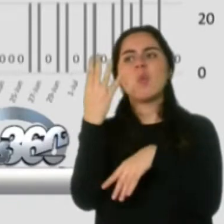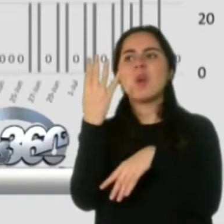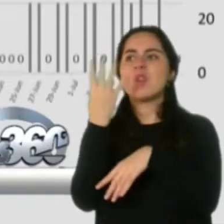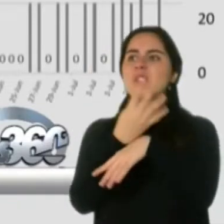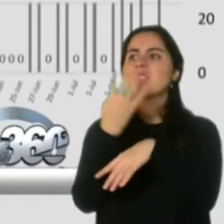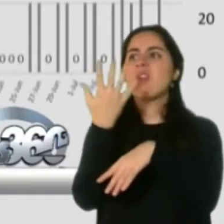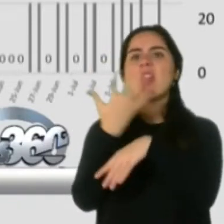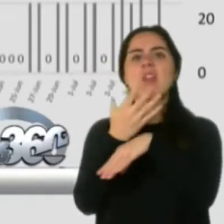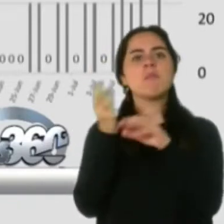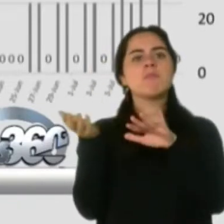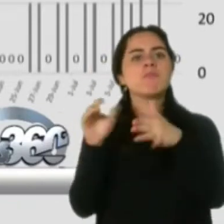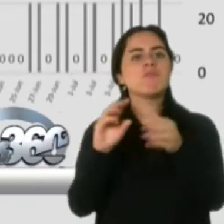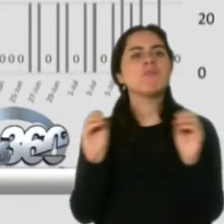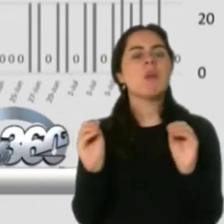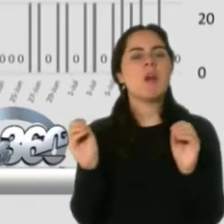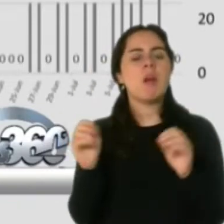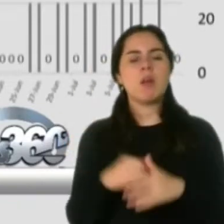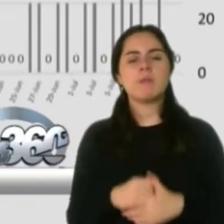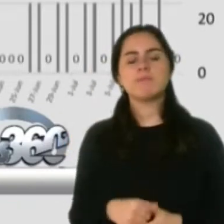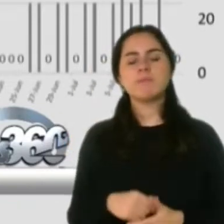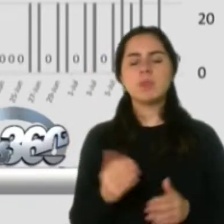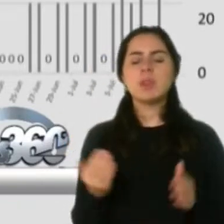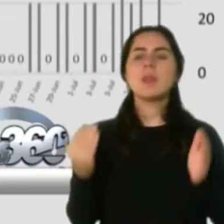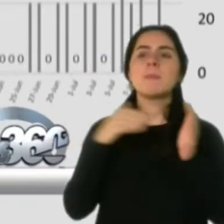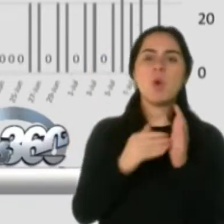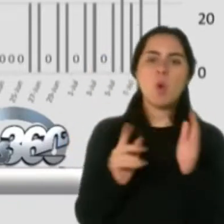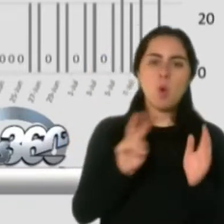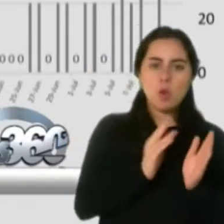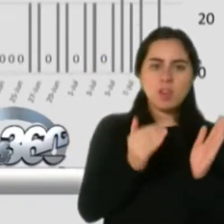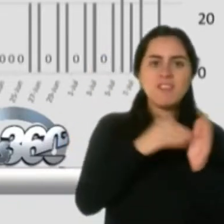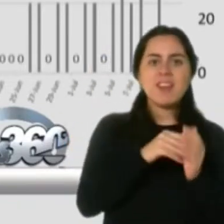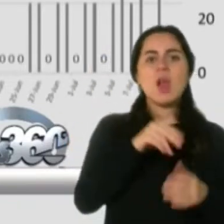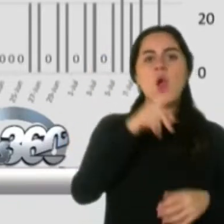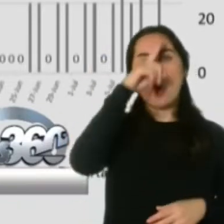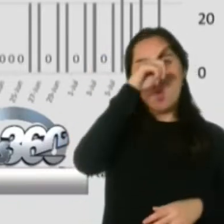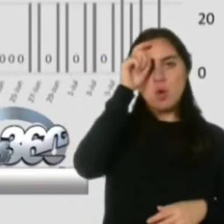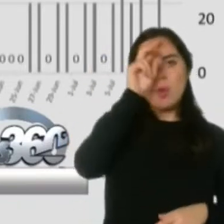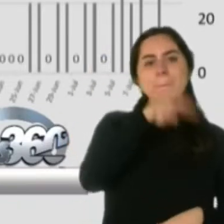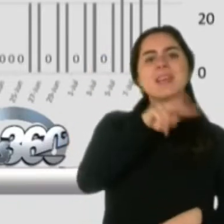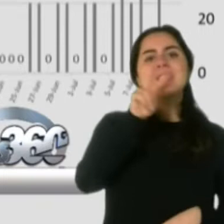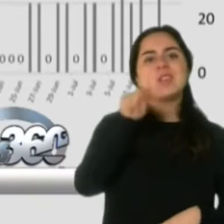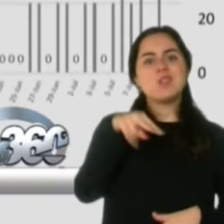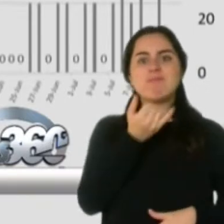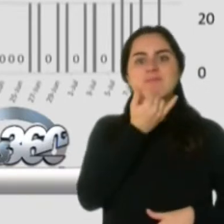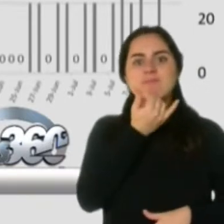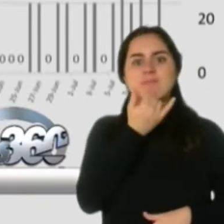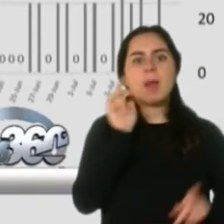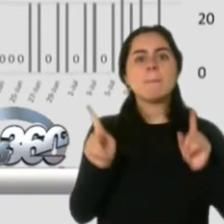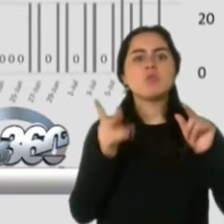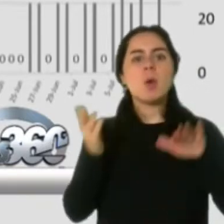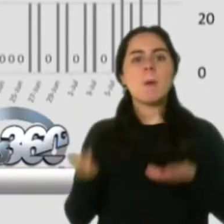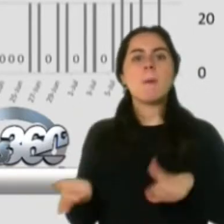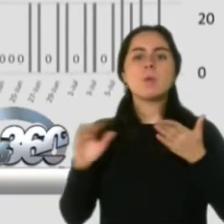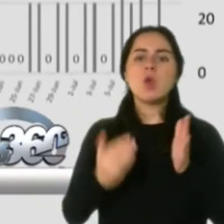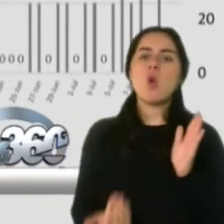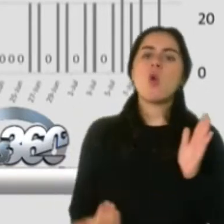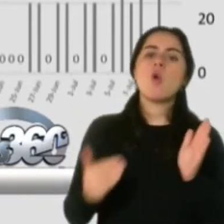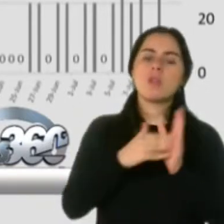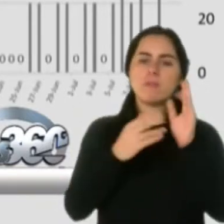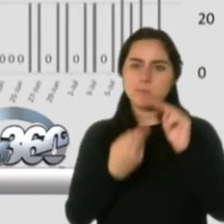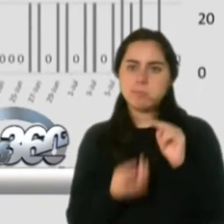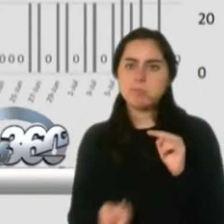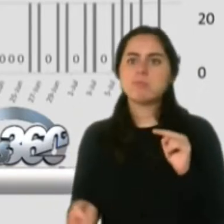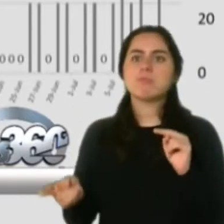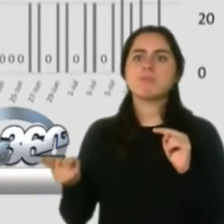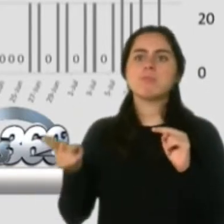ninguna muerte. Otra vez vemos que a partir del 22 de junio el número de muertes empieza a subir. Y